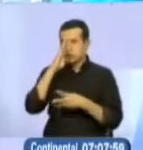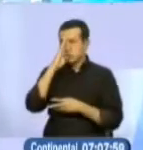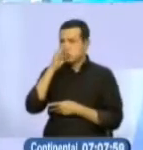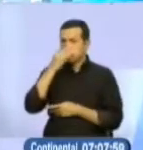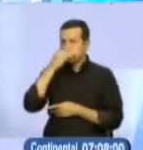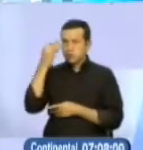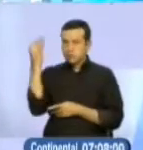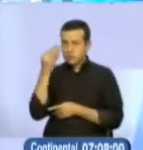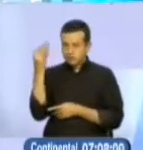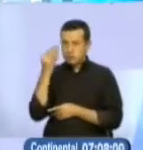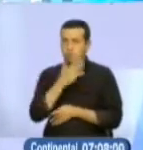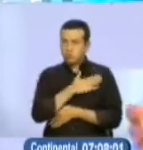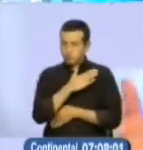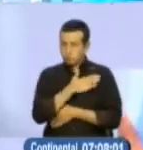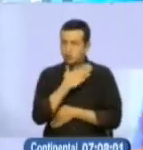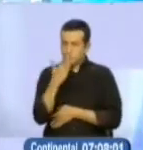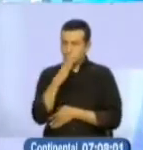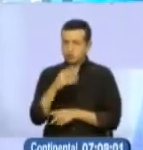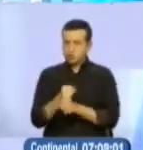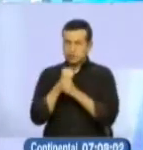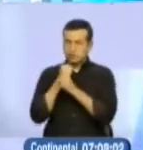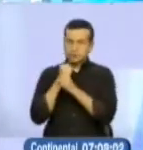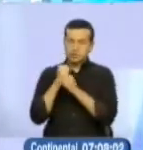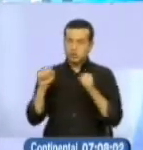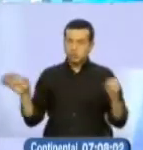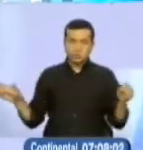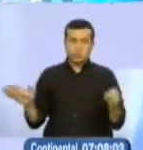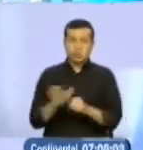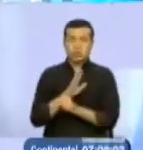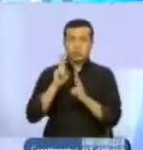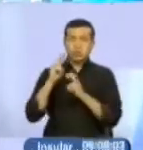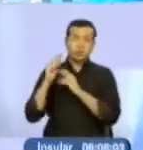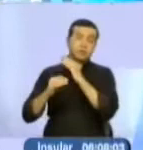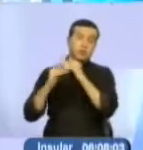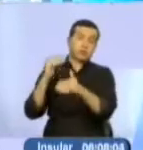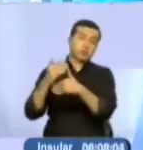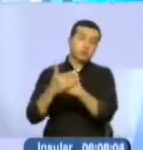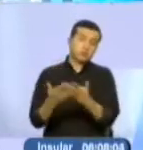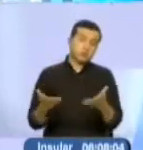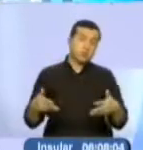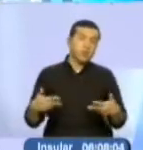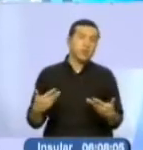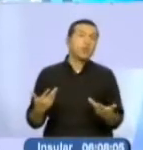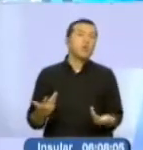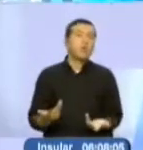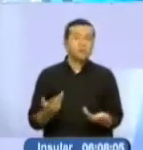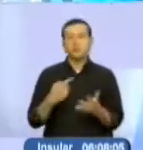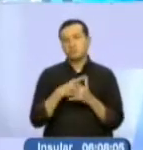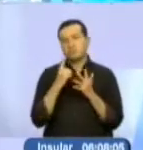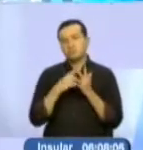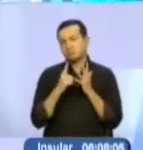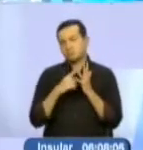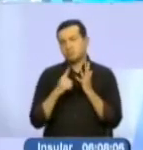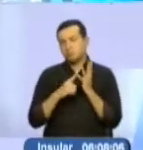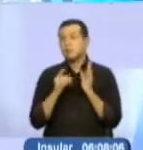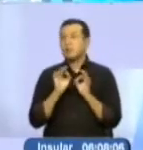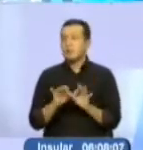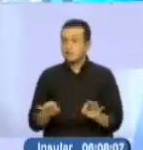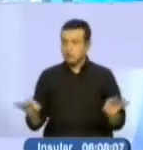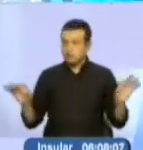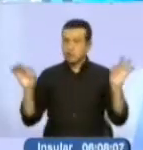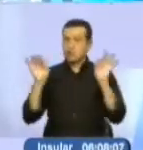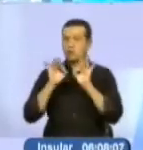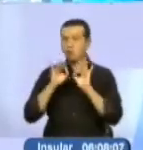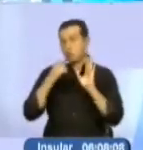legitimidad la confiabilidad la seguridad jurídica del proceso se lo obtiene a través de distintas vías lo importante en